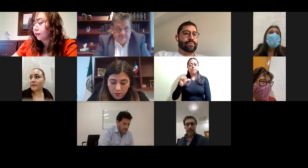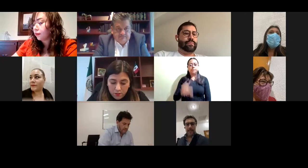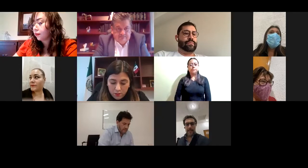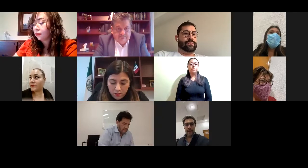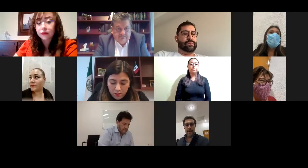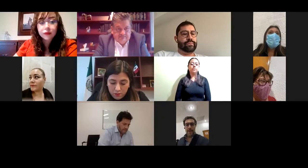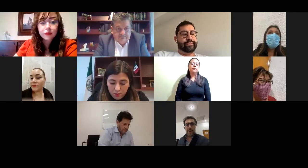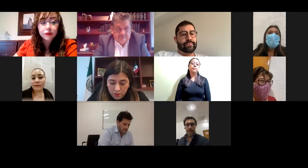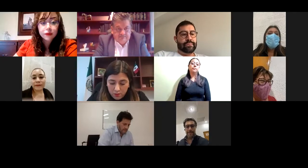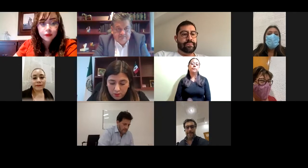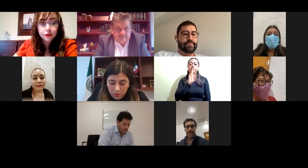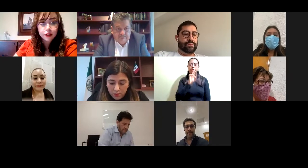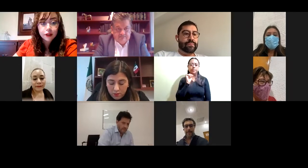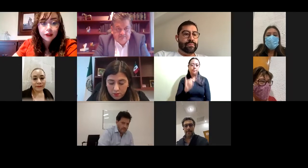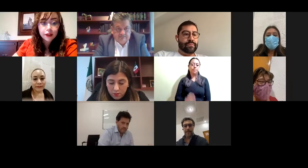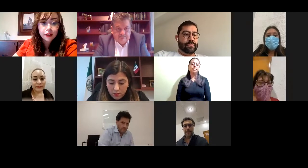A favor.